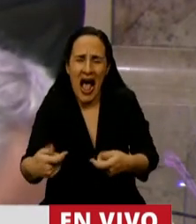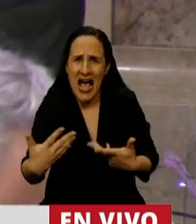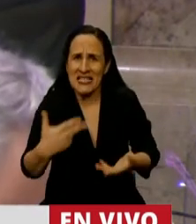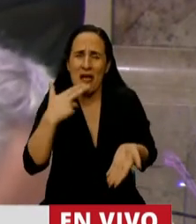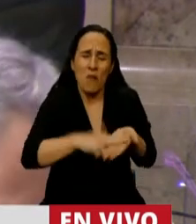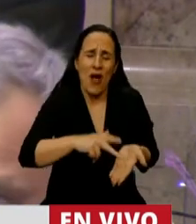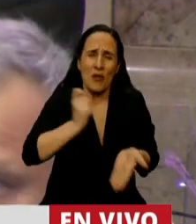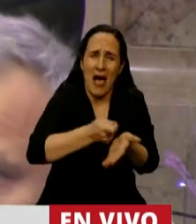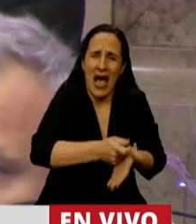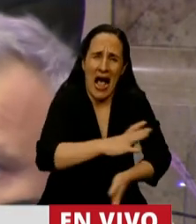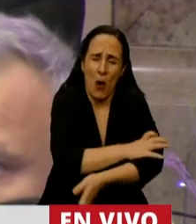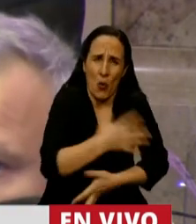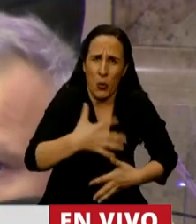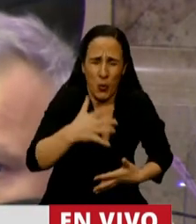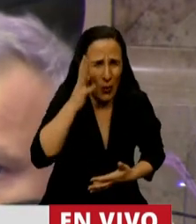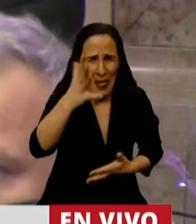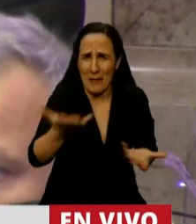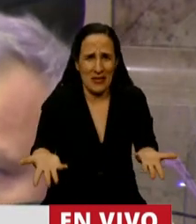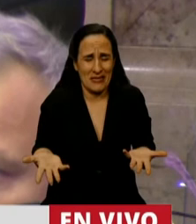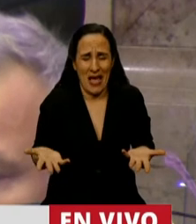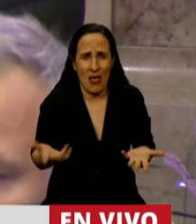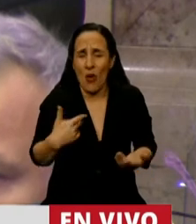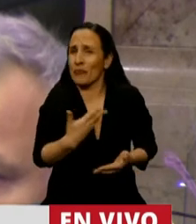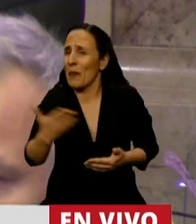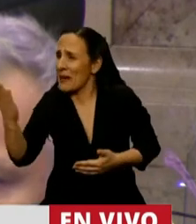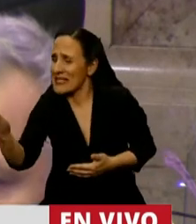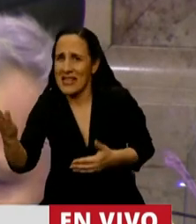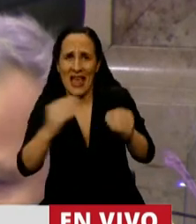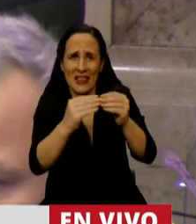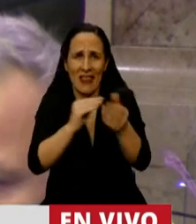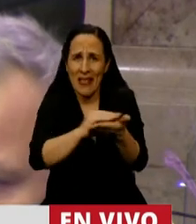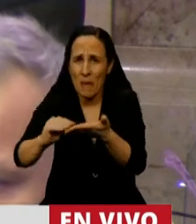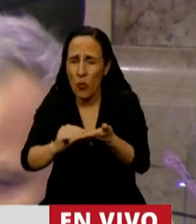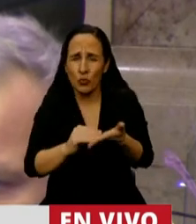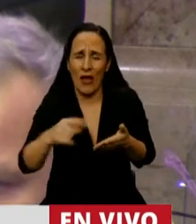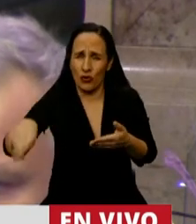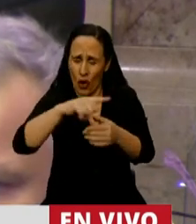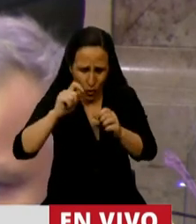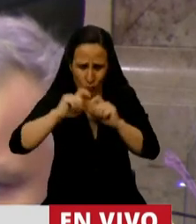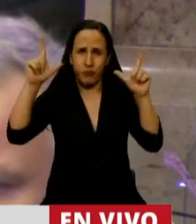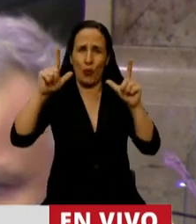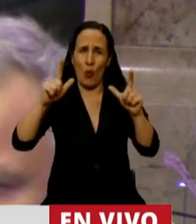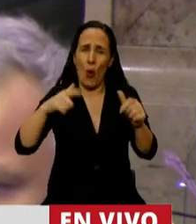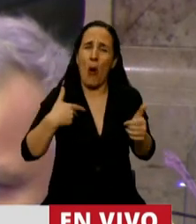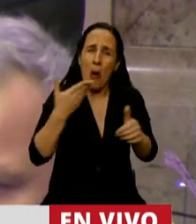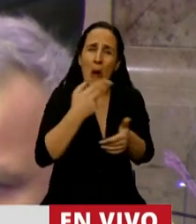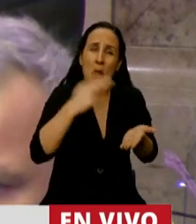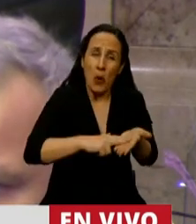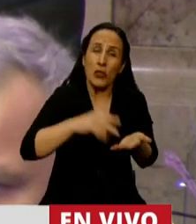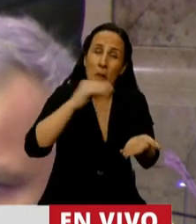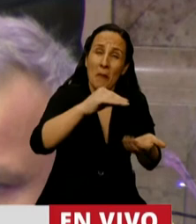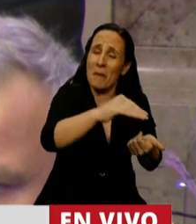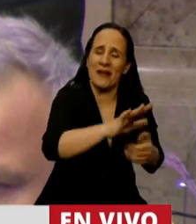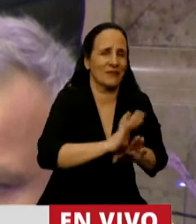presión tributaria. Señor presidente, colegas, abramos los ojos, no sigamos tirando de la cuerda, bajemos el